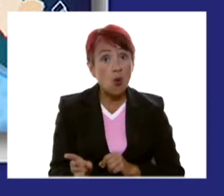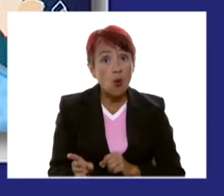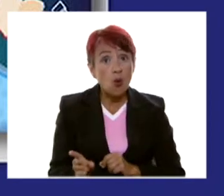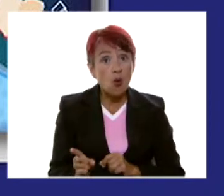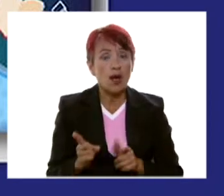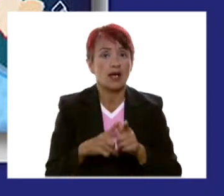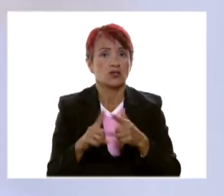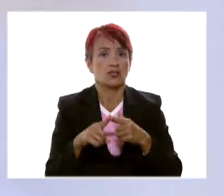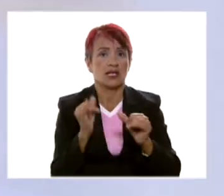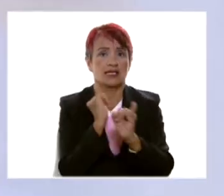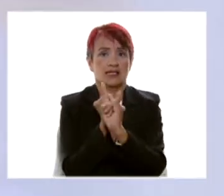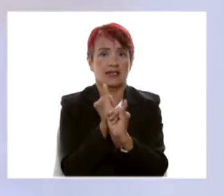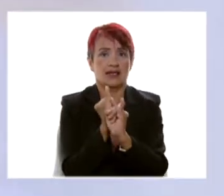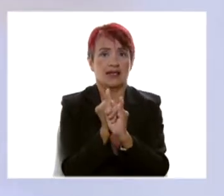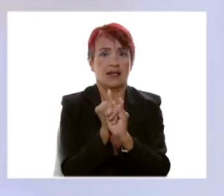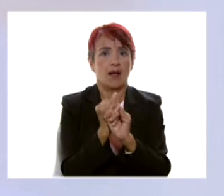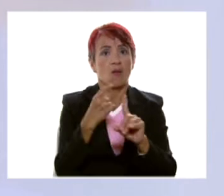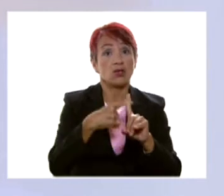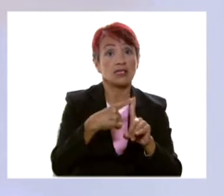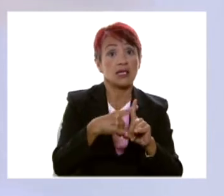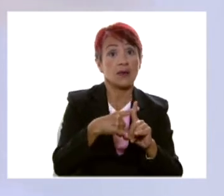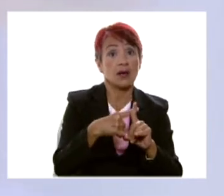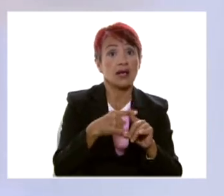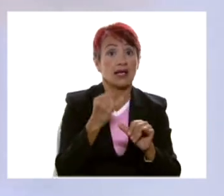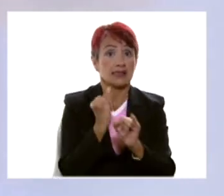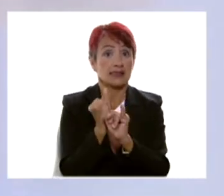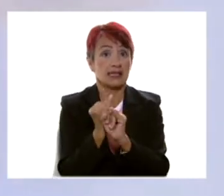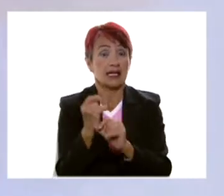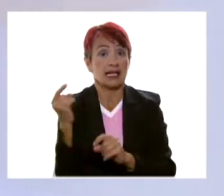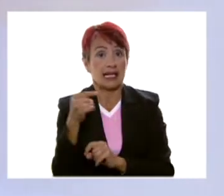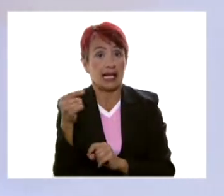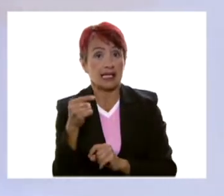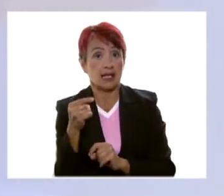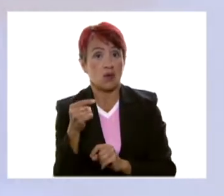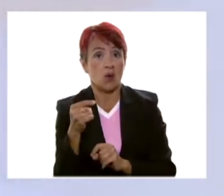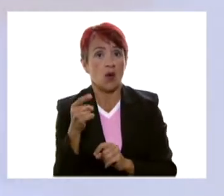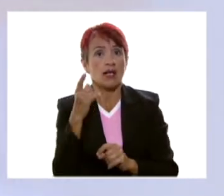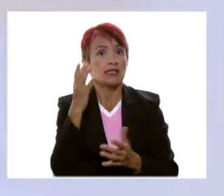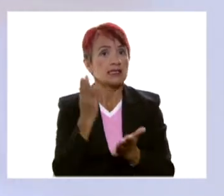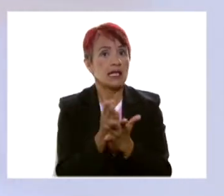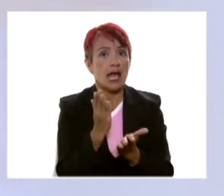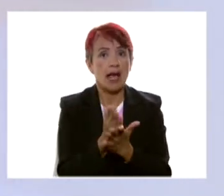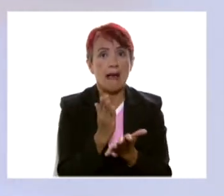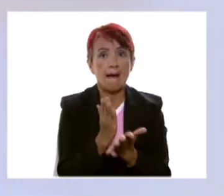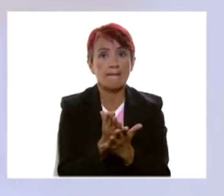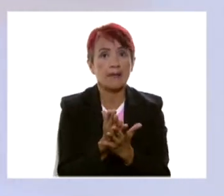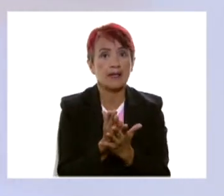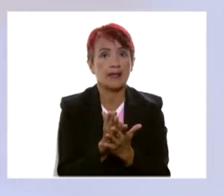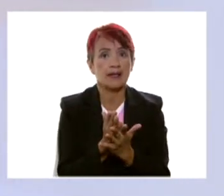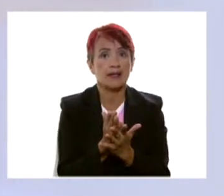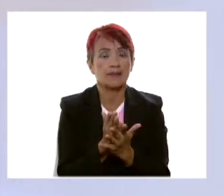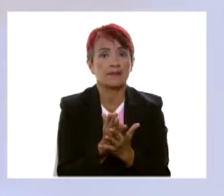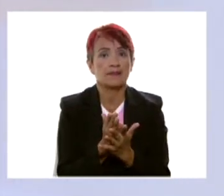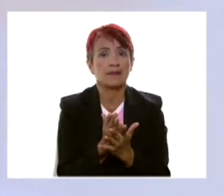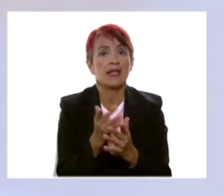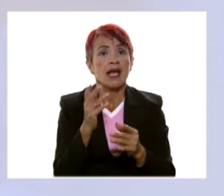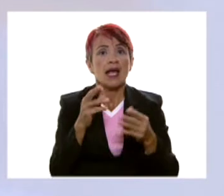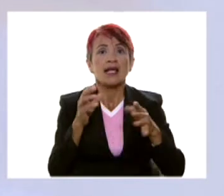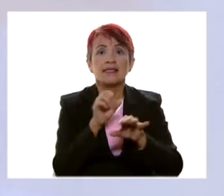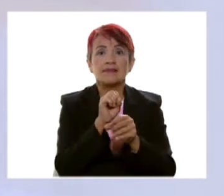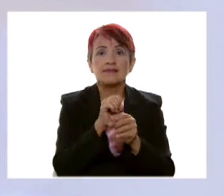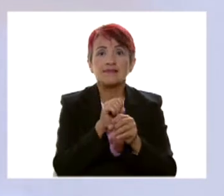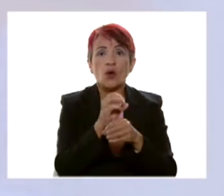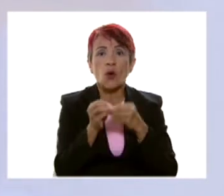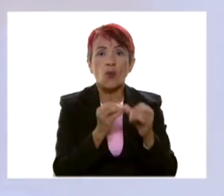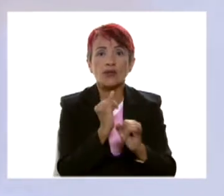el Internet de manera positiva y otra de manera negativa, que eso mayormente nos los encontramos día a día nosotros a través de las redes sociales